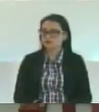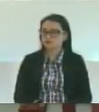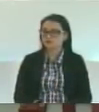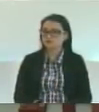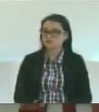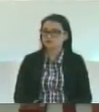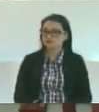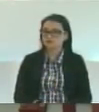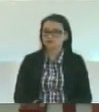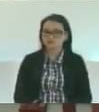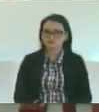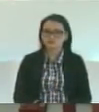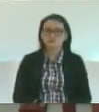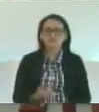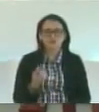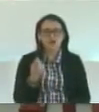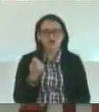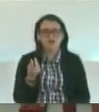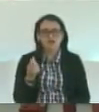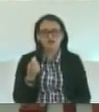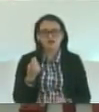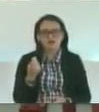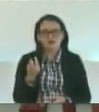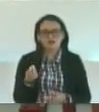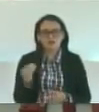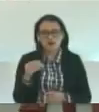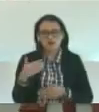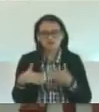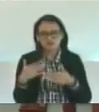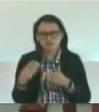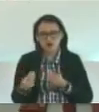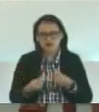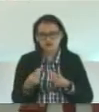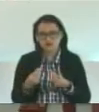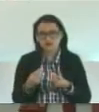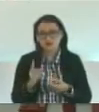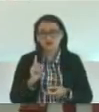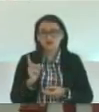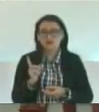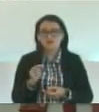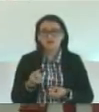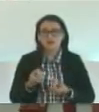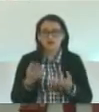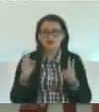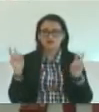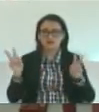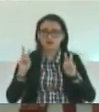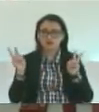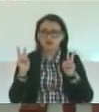Claro que tenemos muchas cosas que hacer y para hacerlas necesitamos una gran victoria.